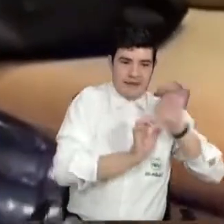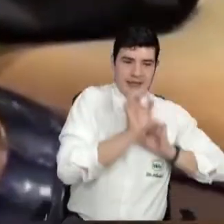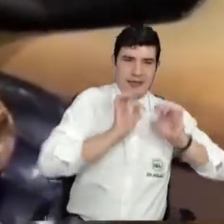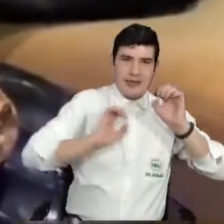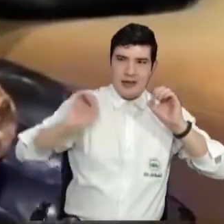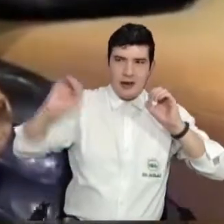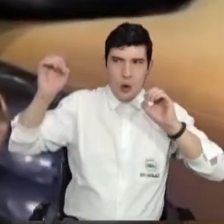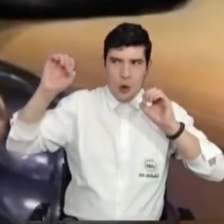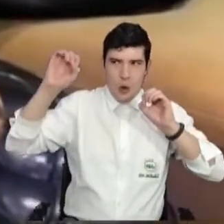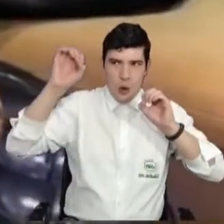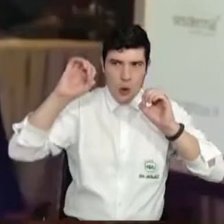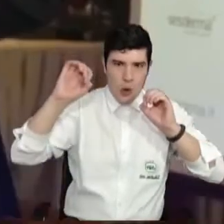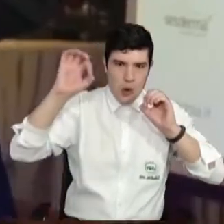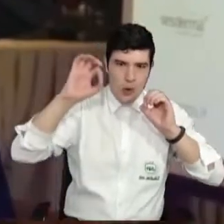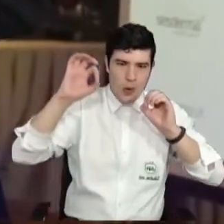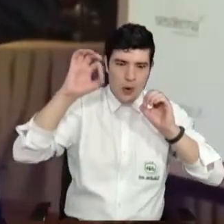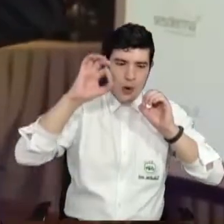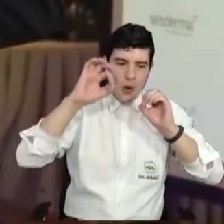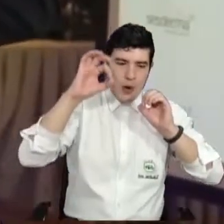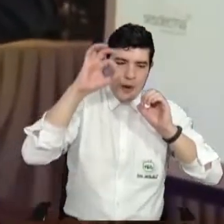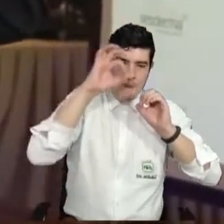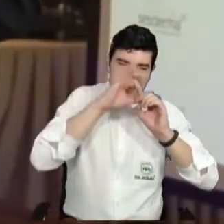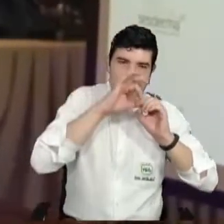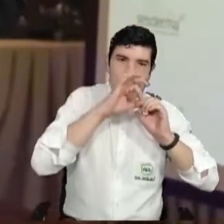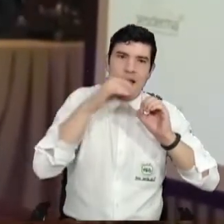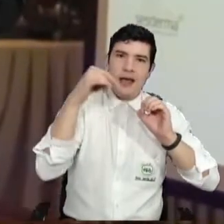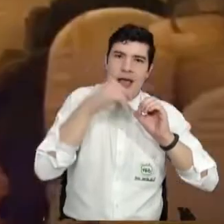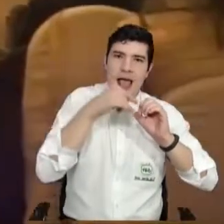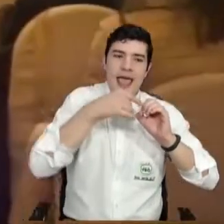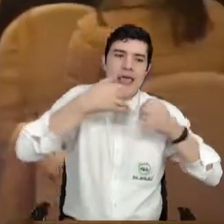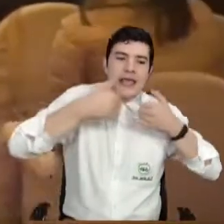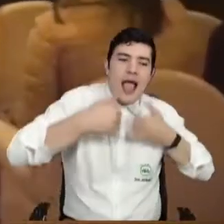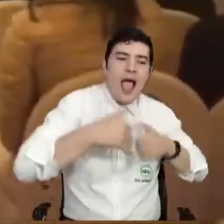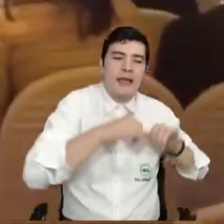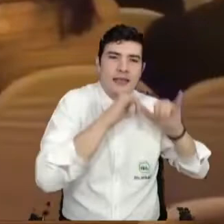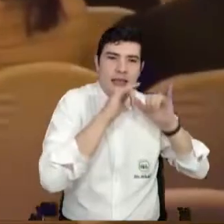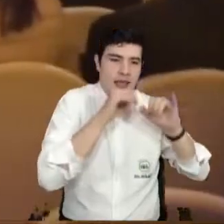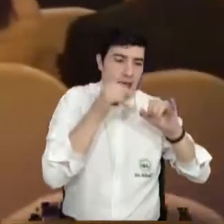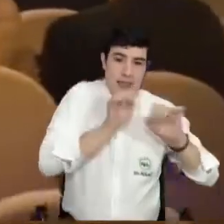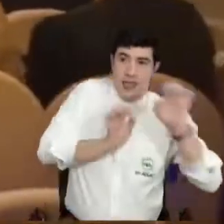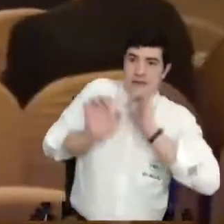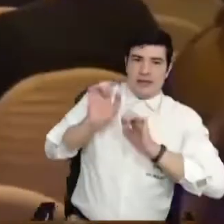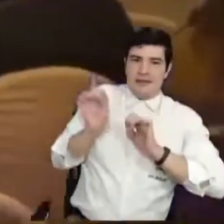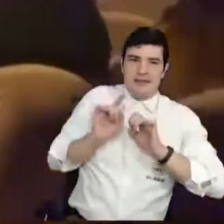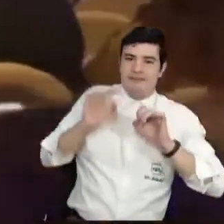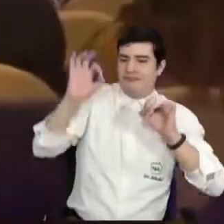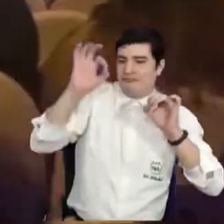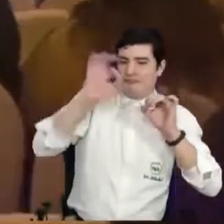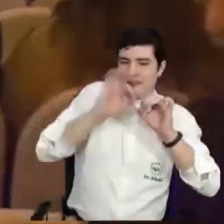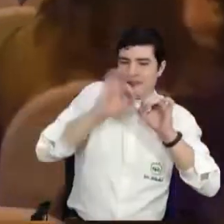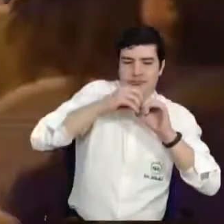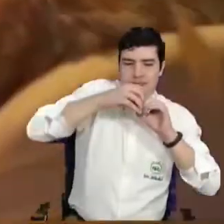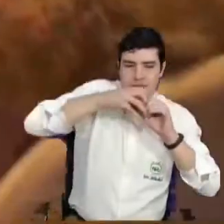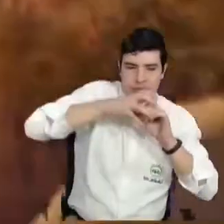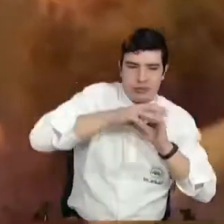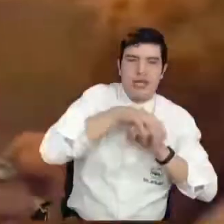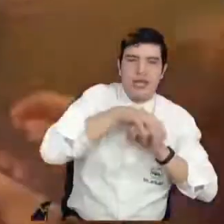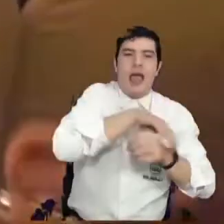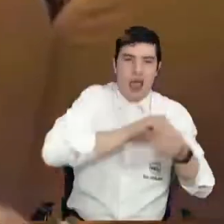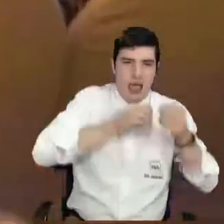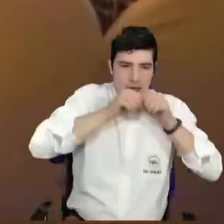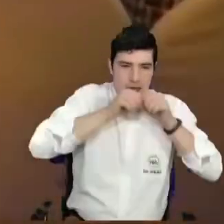quiere burlar, digamos, estos mecanismos de defensa naturales. Y para ello bloquea a lo que nosotros llamamos